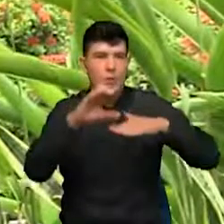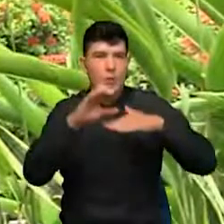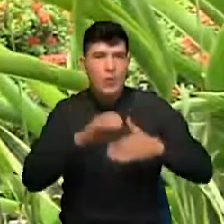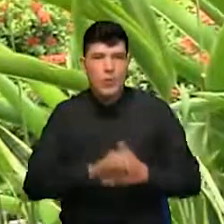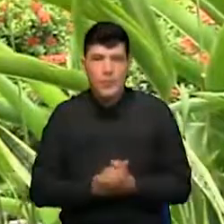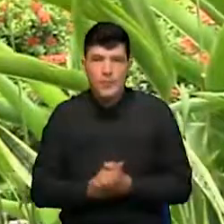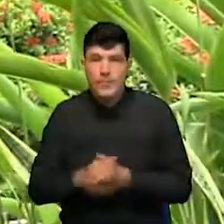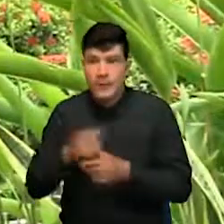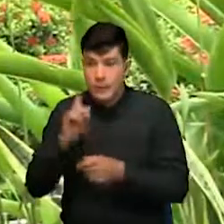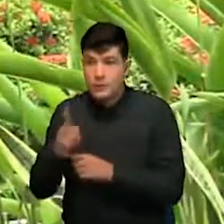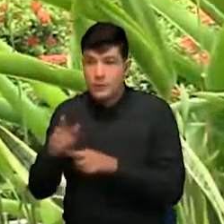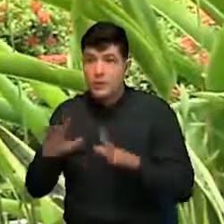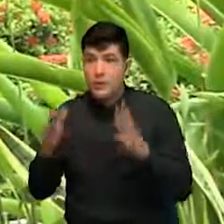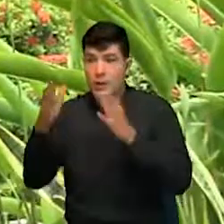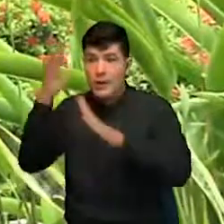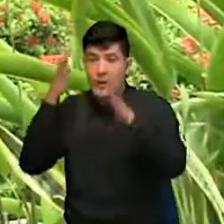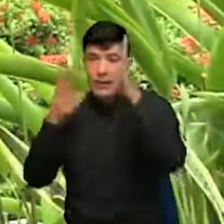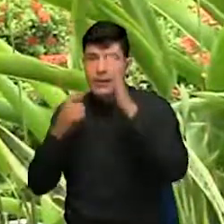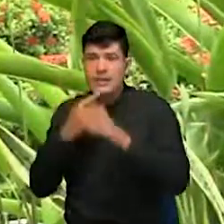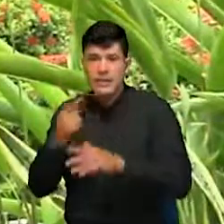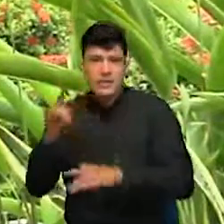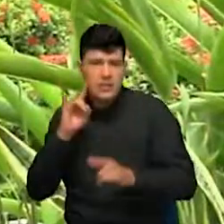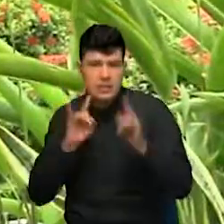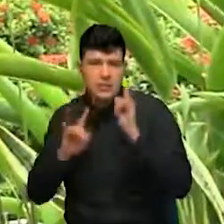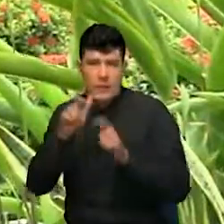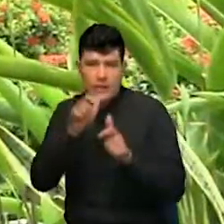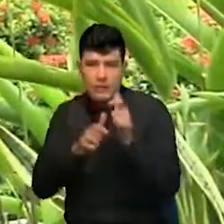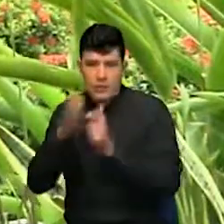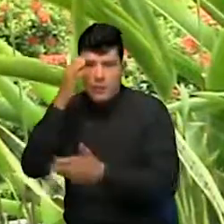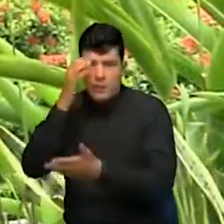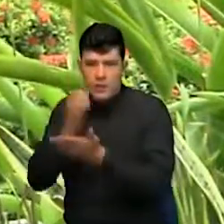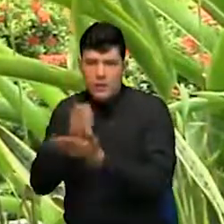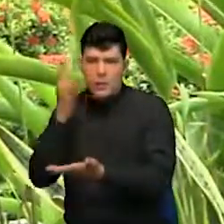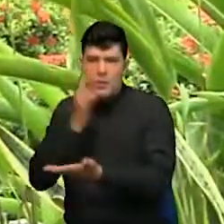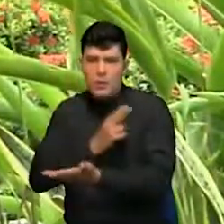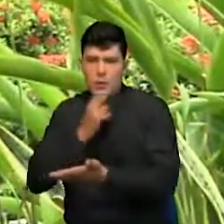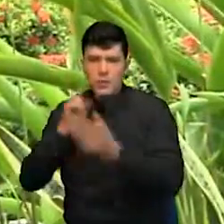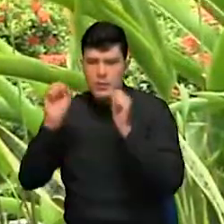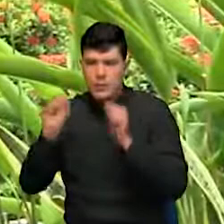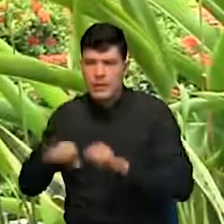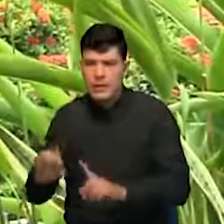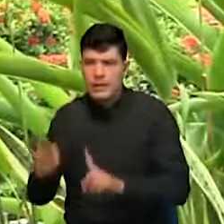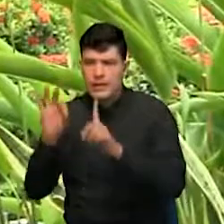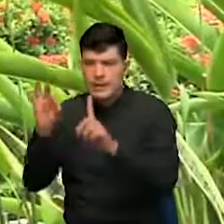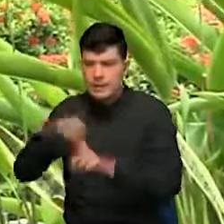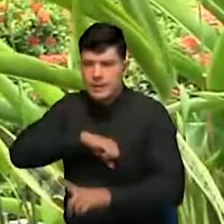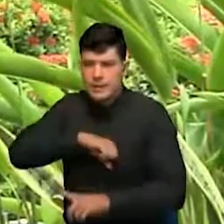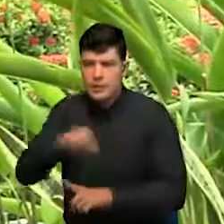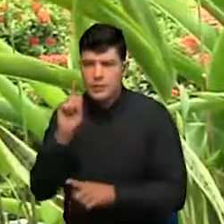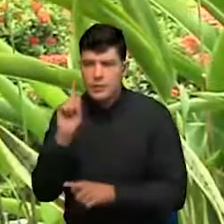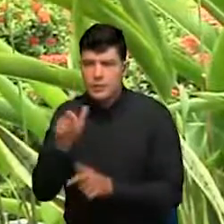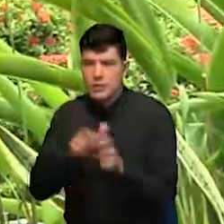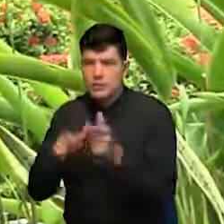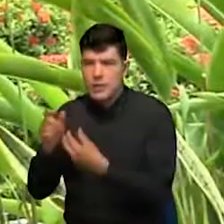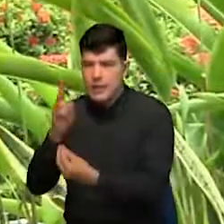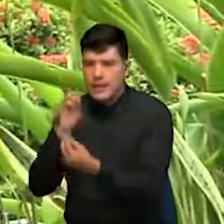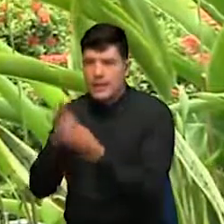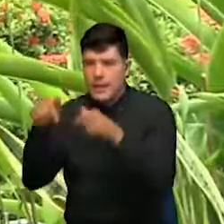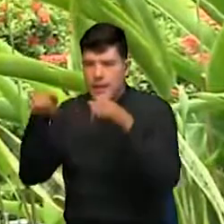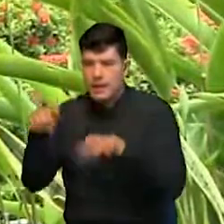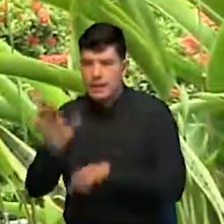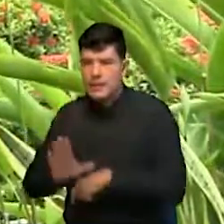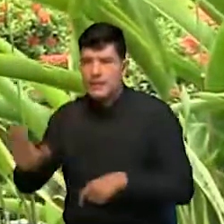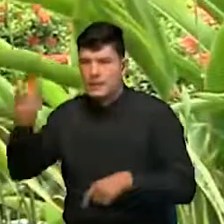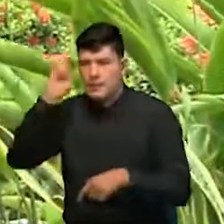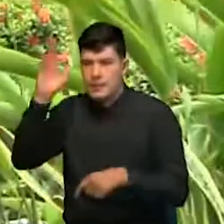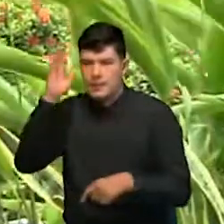compromisos y propuestas para poder garantizar el restablecimiento de los derechos de las víctimas. Esto dijo el coordinador de la Mesa Regional de Víctimas en